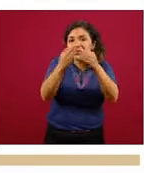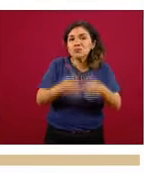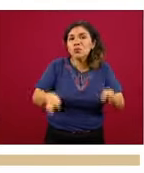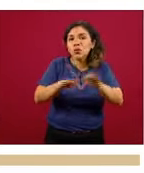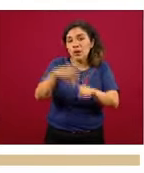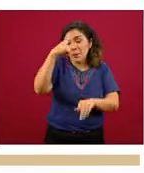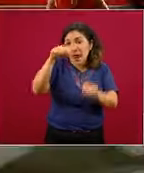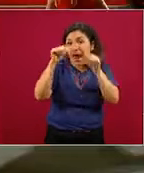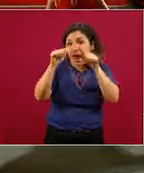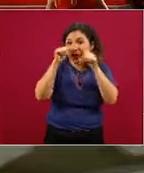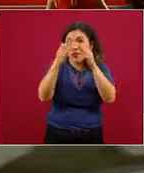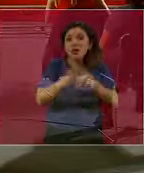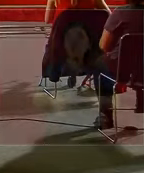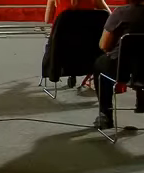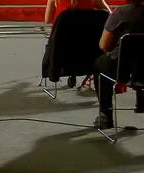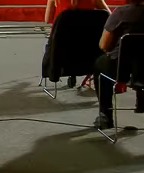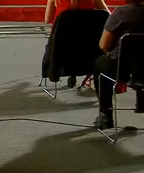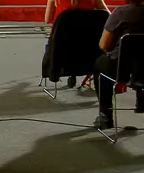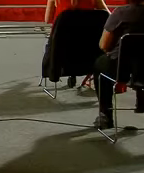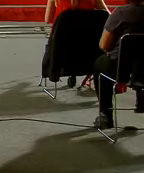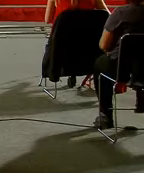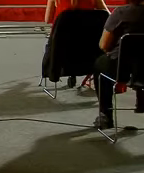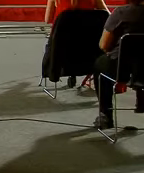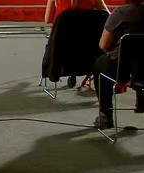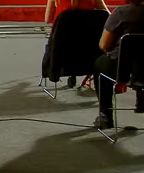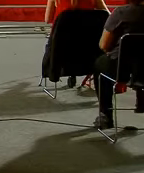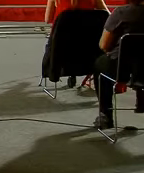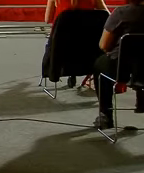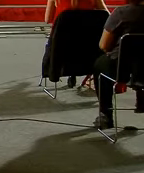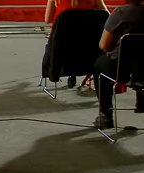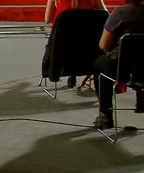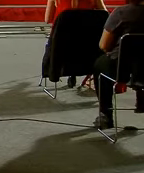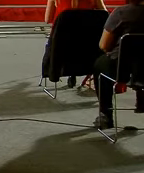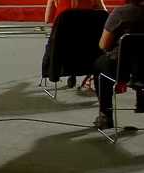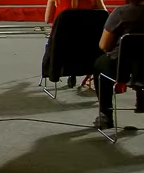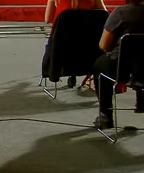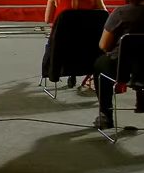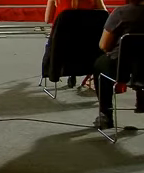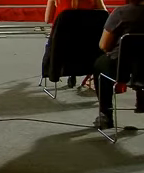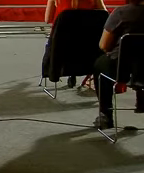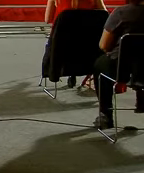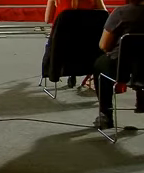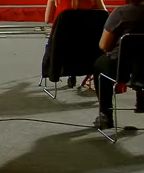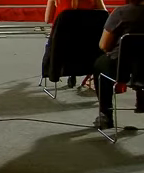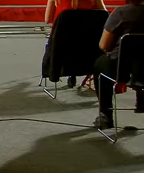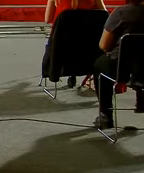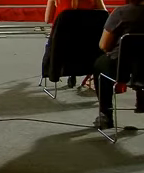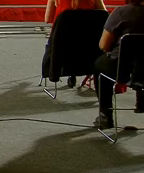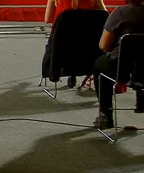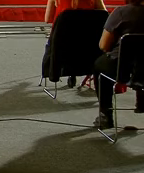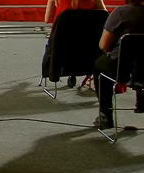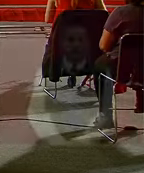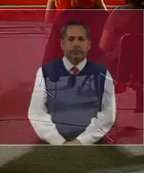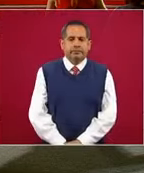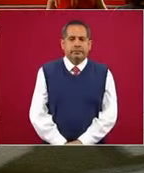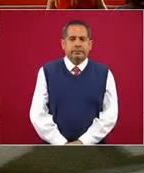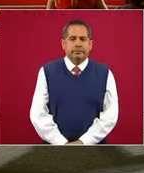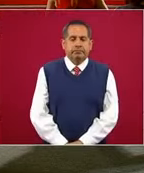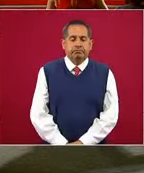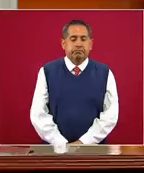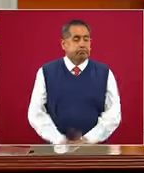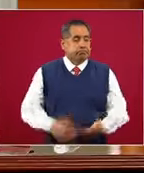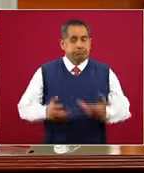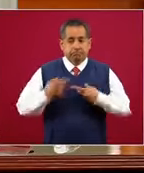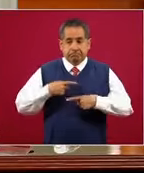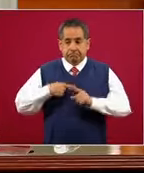de atención primaria de la salud, donde ahora sí evitamos esta serie de candados y podemos asegurar que la persona vaya